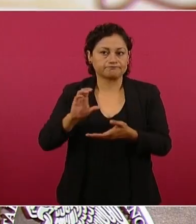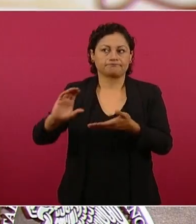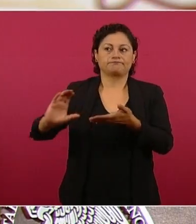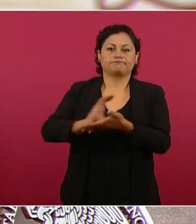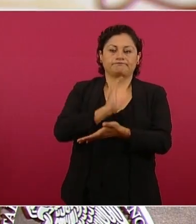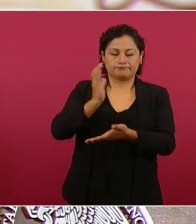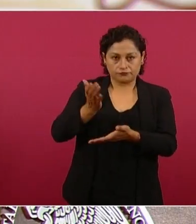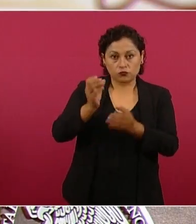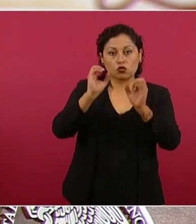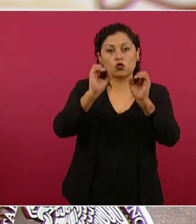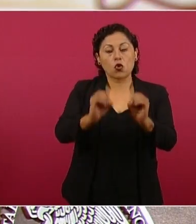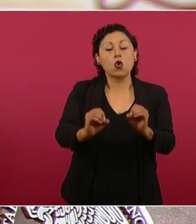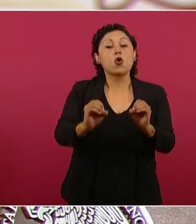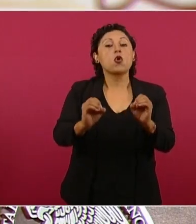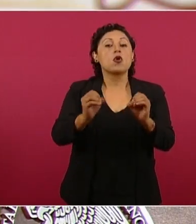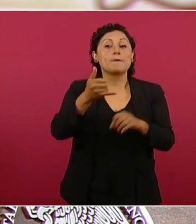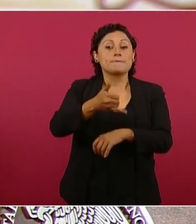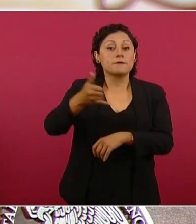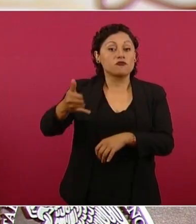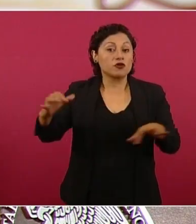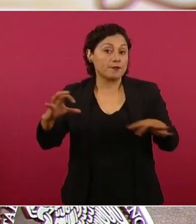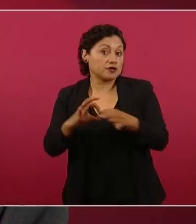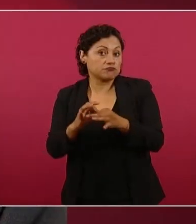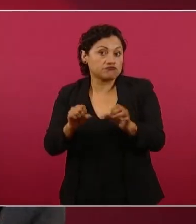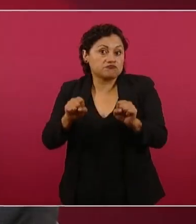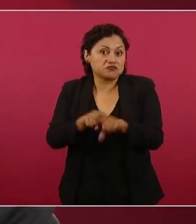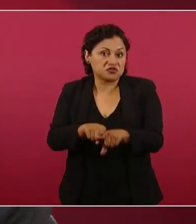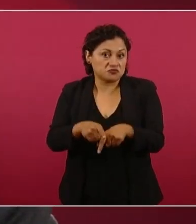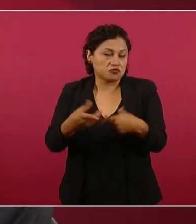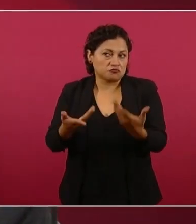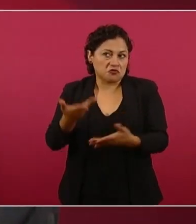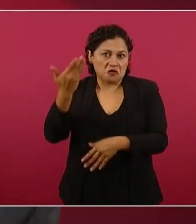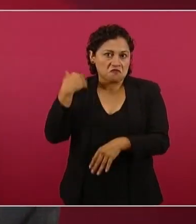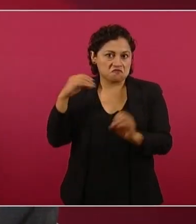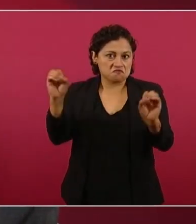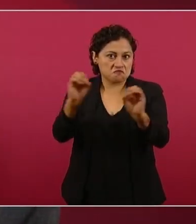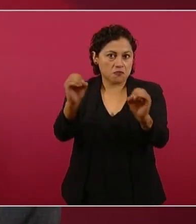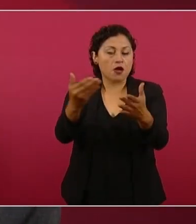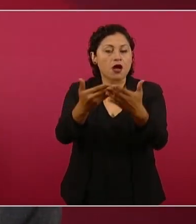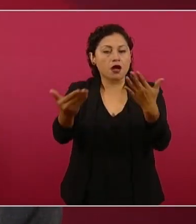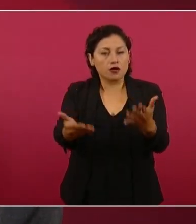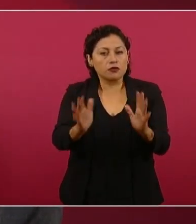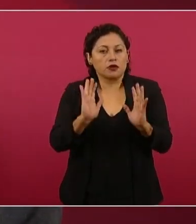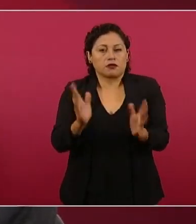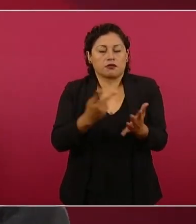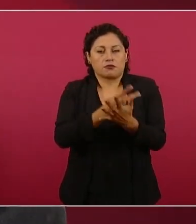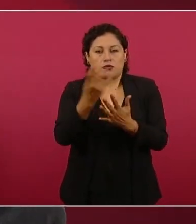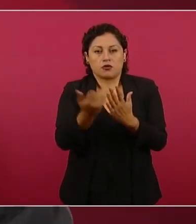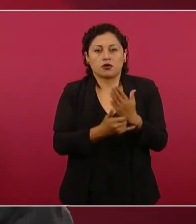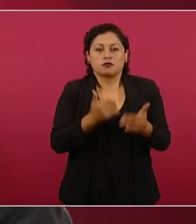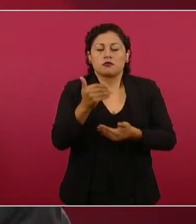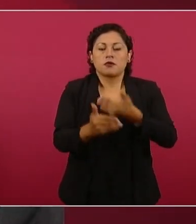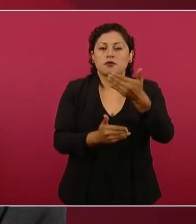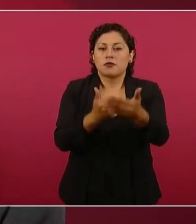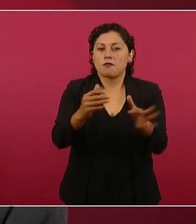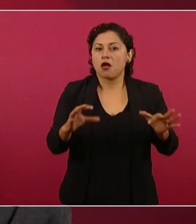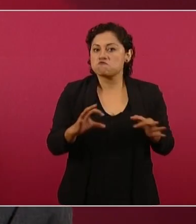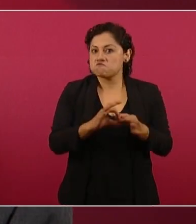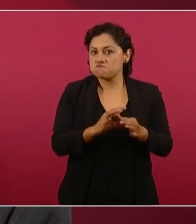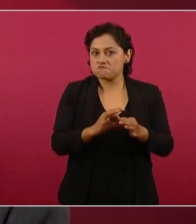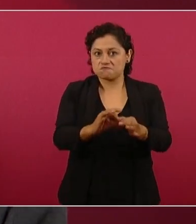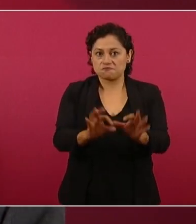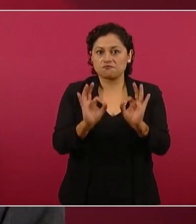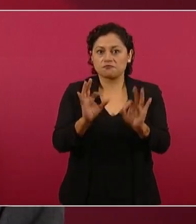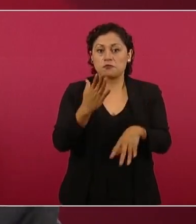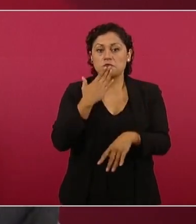de vivienda con Infonavit. Entonces, es un proyecto que ha estado dando buen resultado, hay mucho interés de